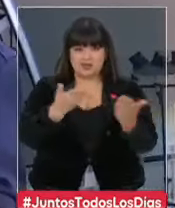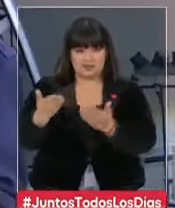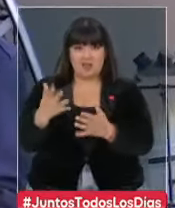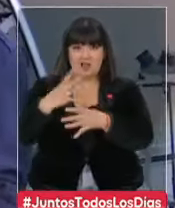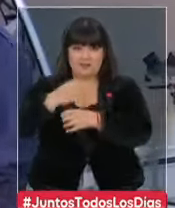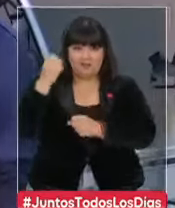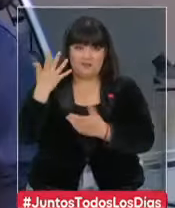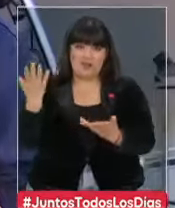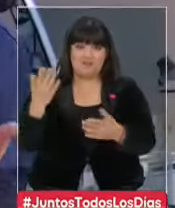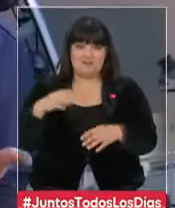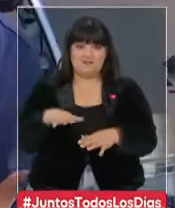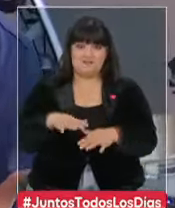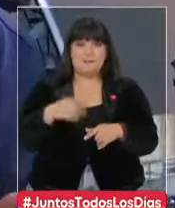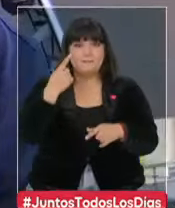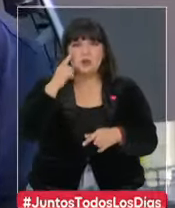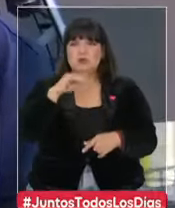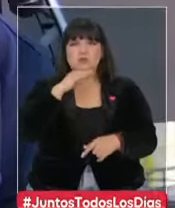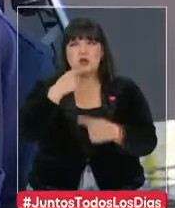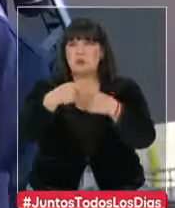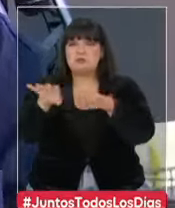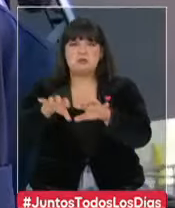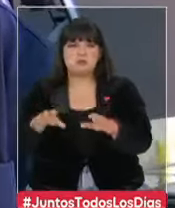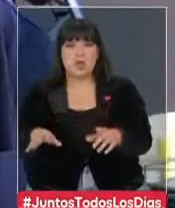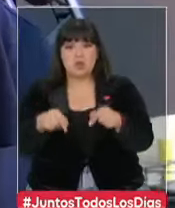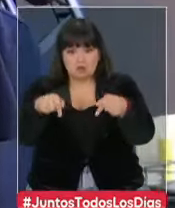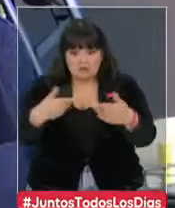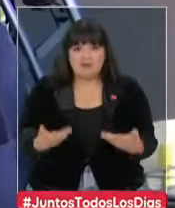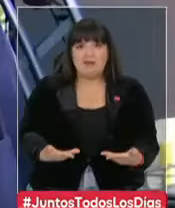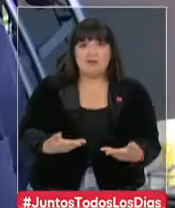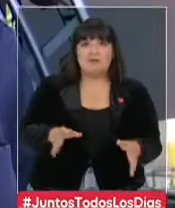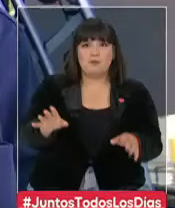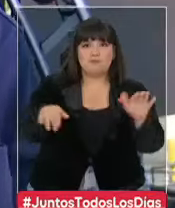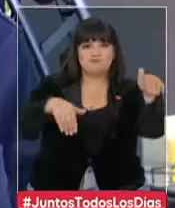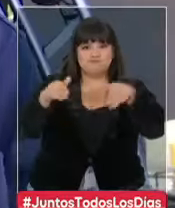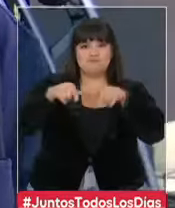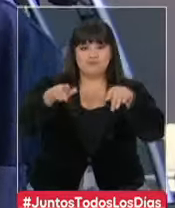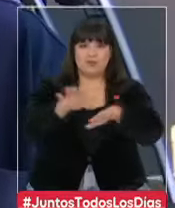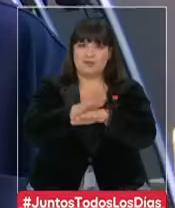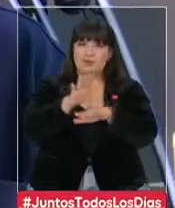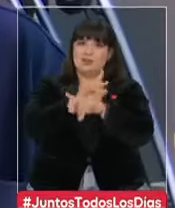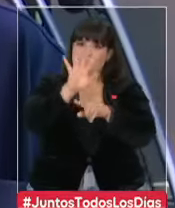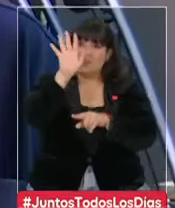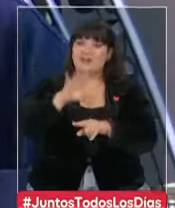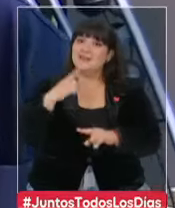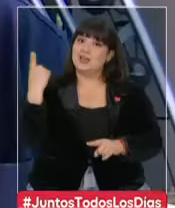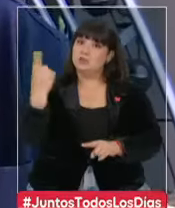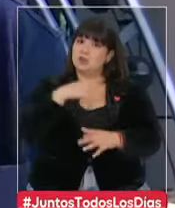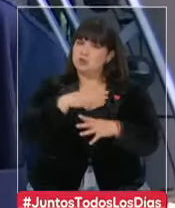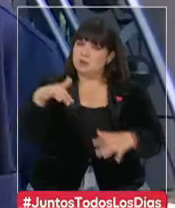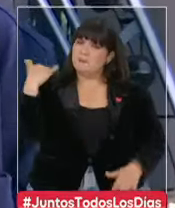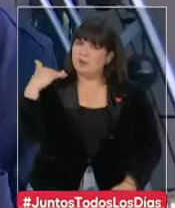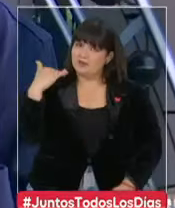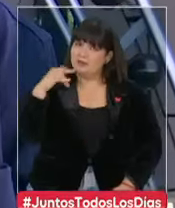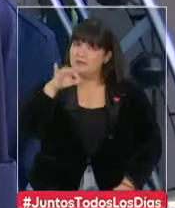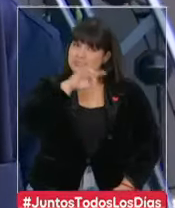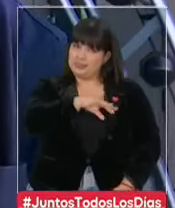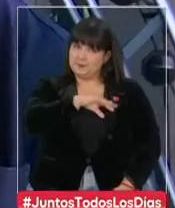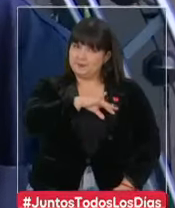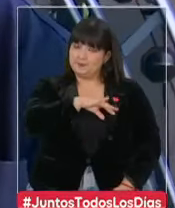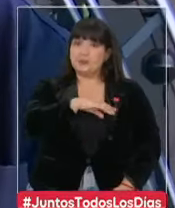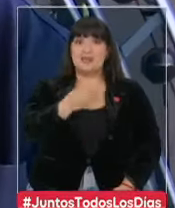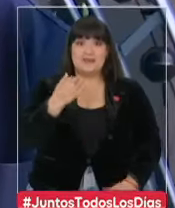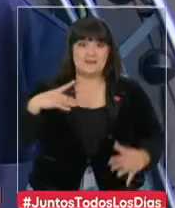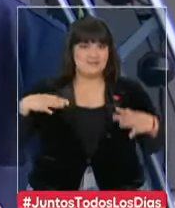la Canción de Viña del Mar, claro, pero no se ocupaba para otra cosa, y hoy día estamos albergando estos eventos que son de carácter nacional, súper importantes para Chile,